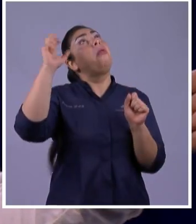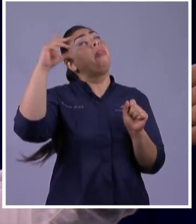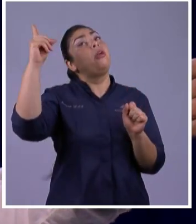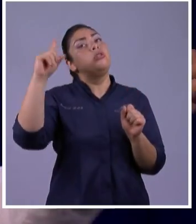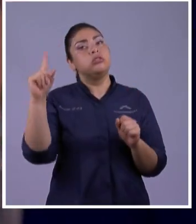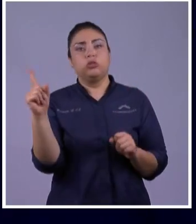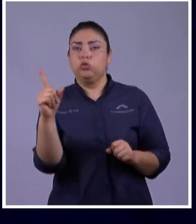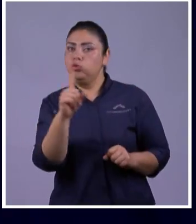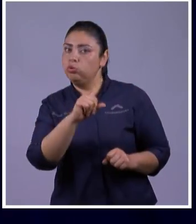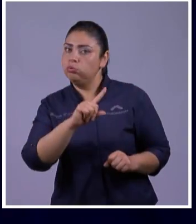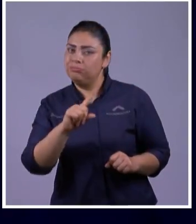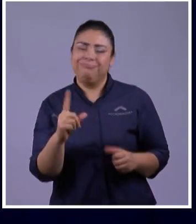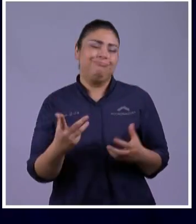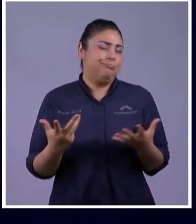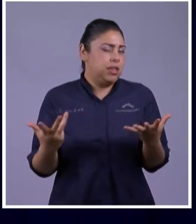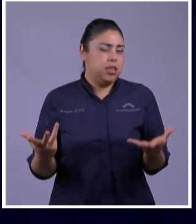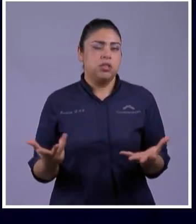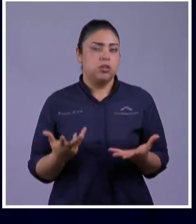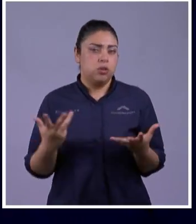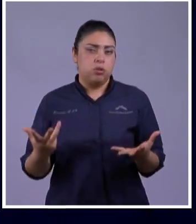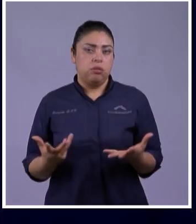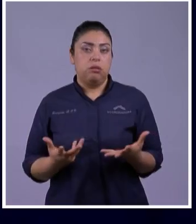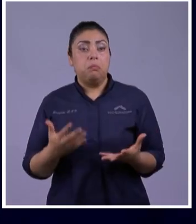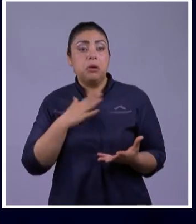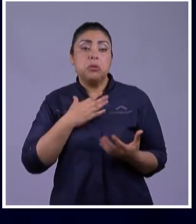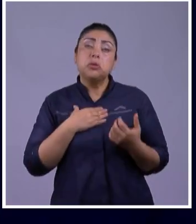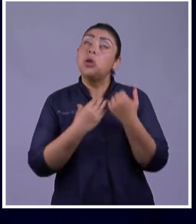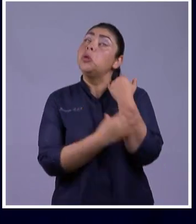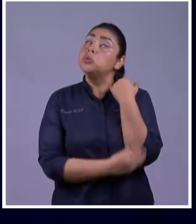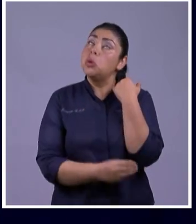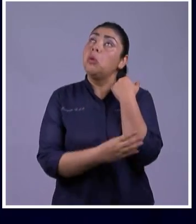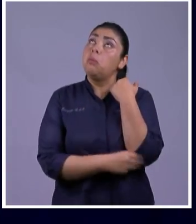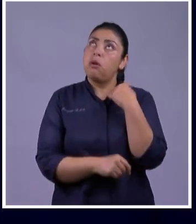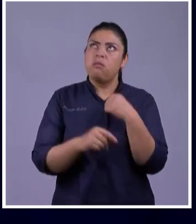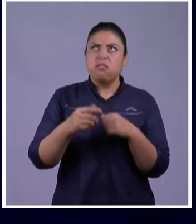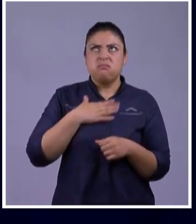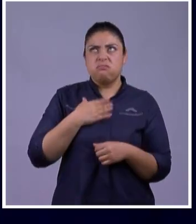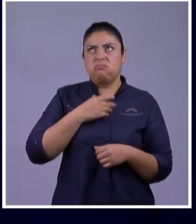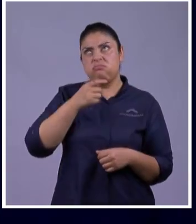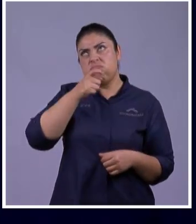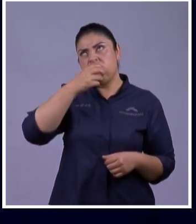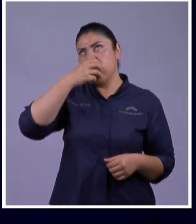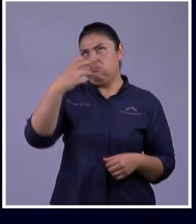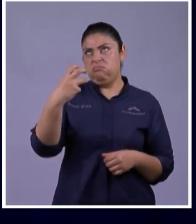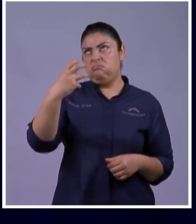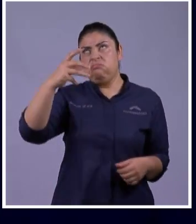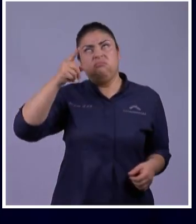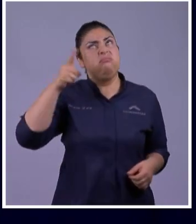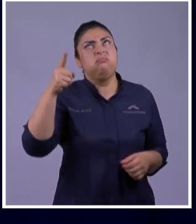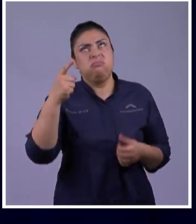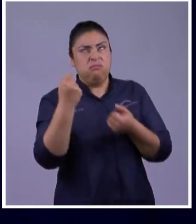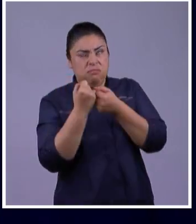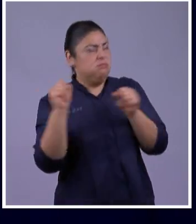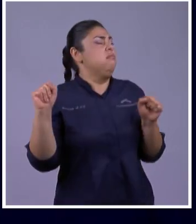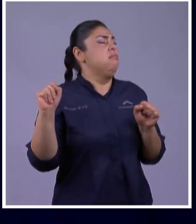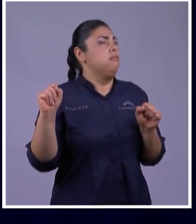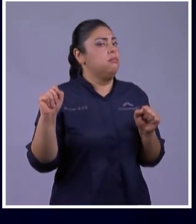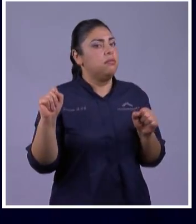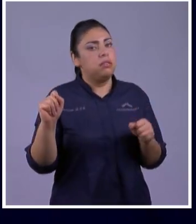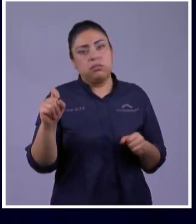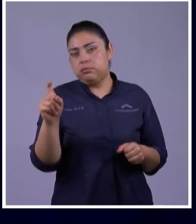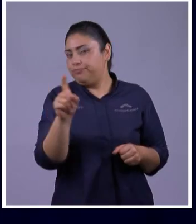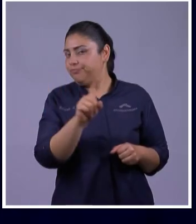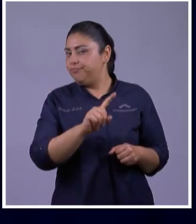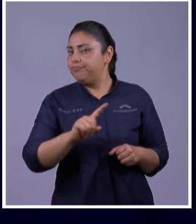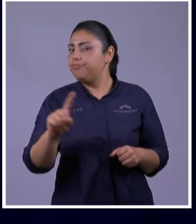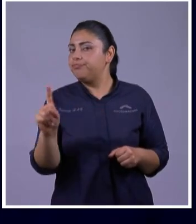nombre en otras palabras este hombre estaba diciendo señor proeme justo lo que necesito cada mes porque